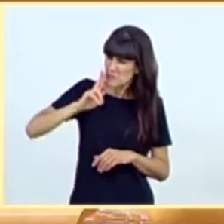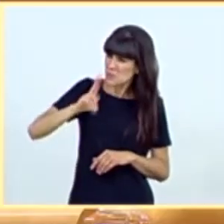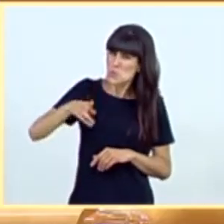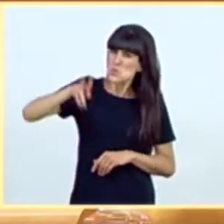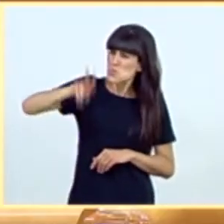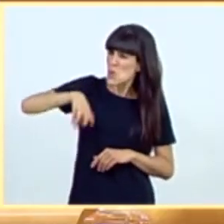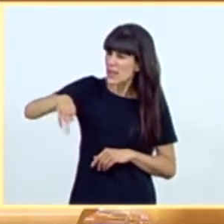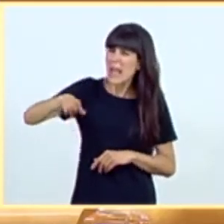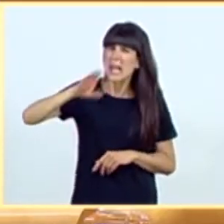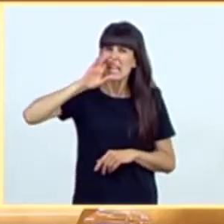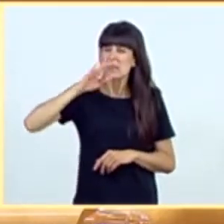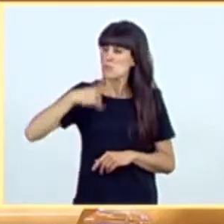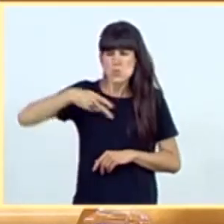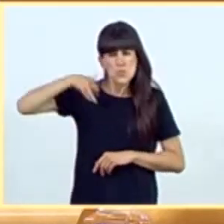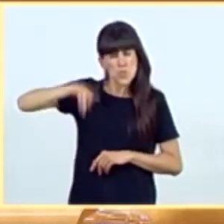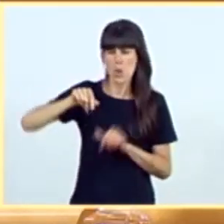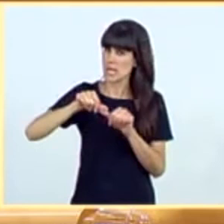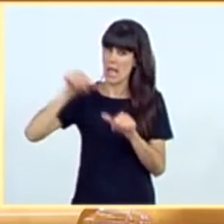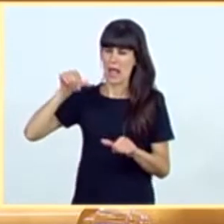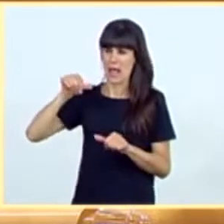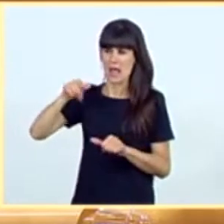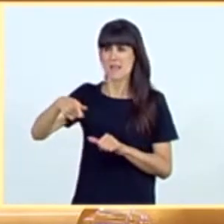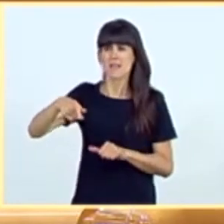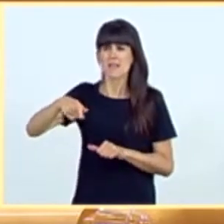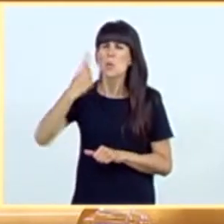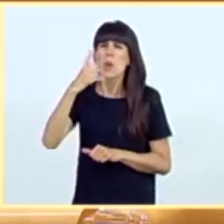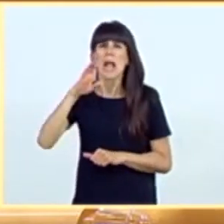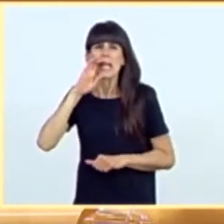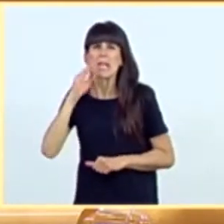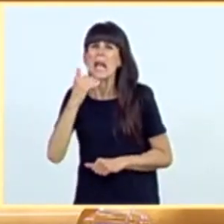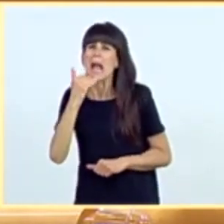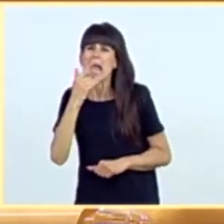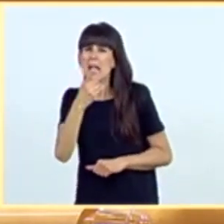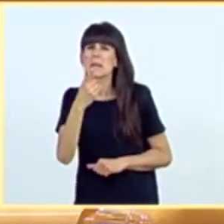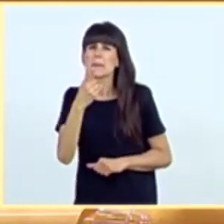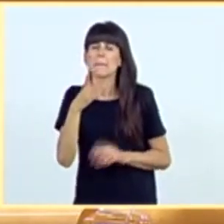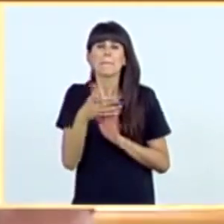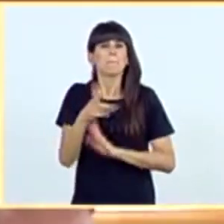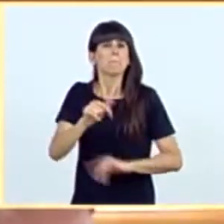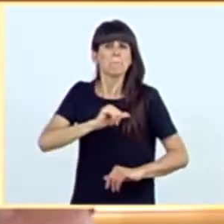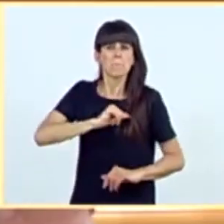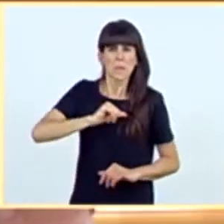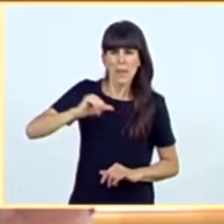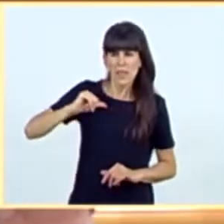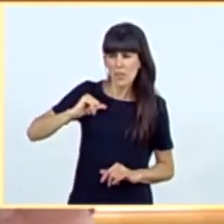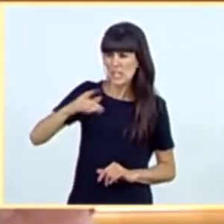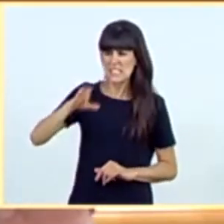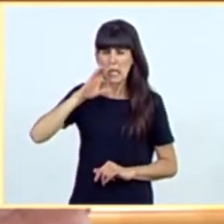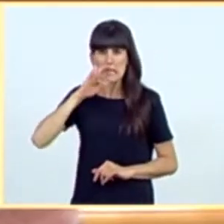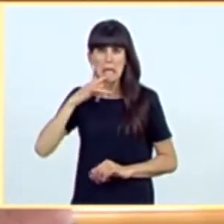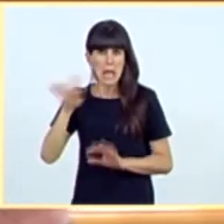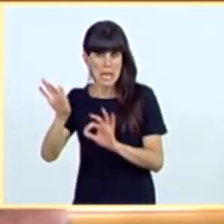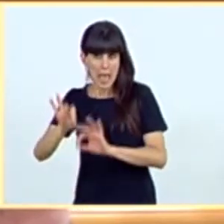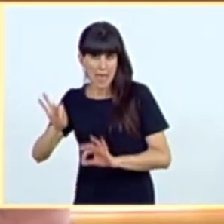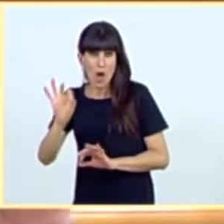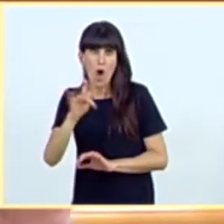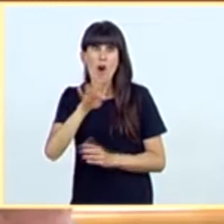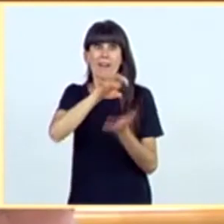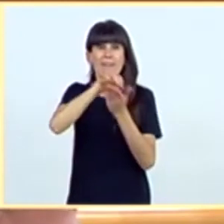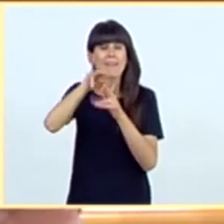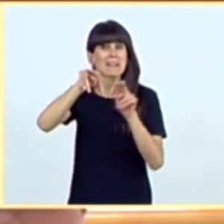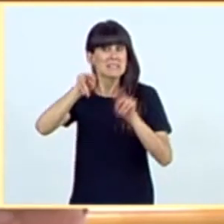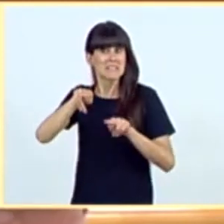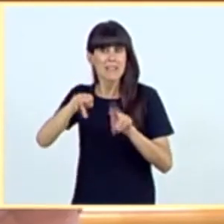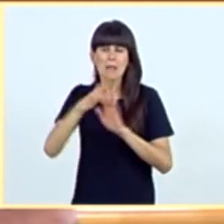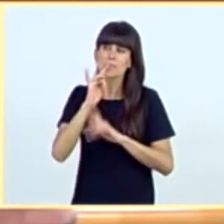hemos escuchado a ustedes, jamás, hacer una sola crítica a las privatizaciones, a entregar las residencias de mayores a